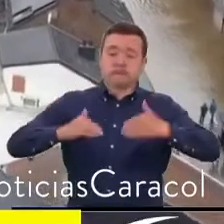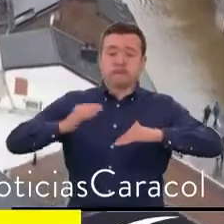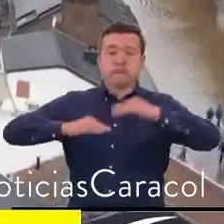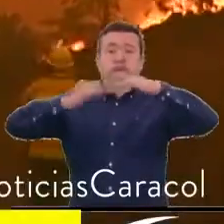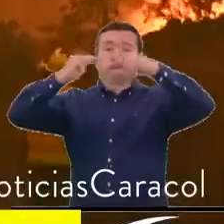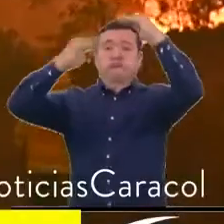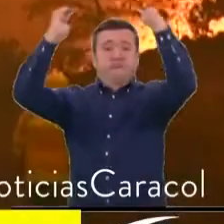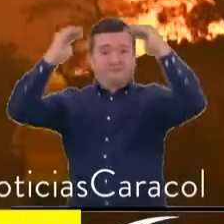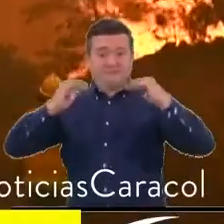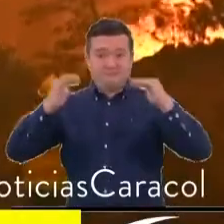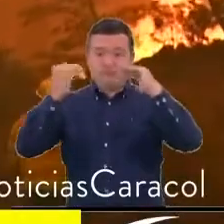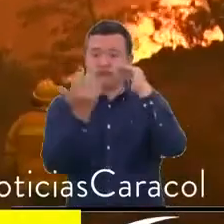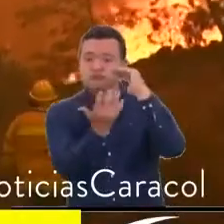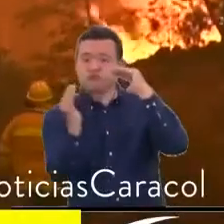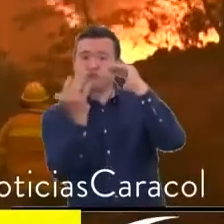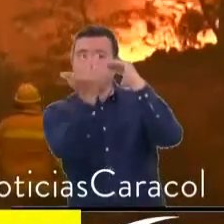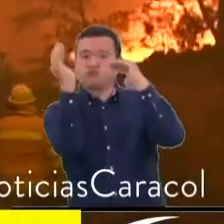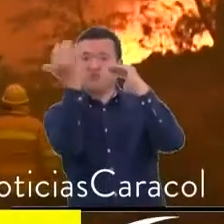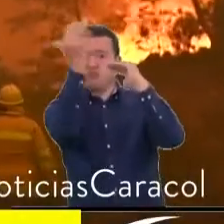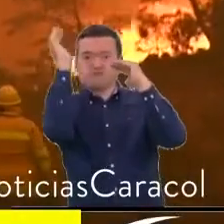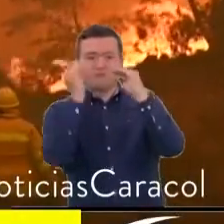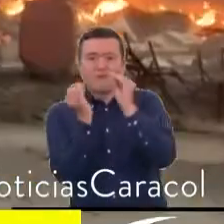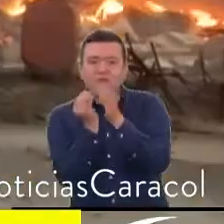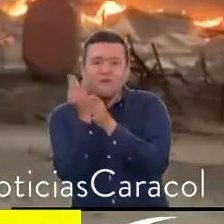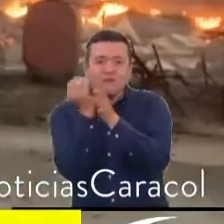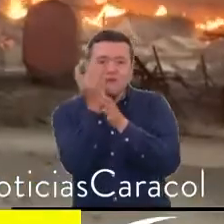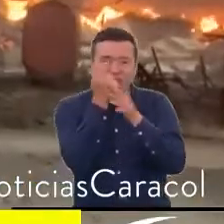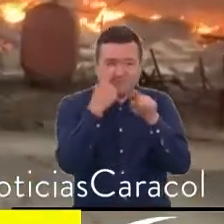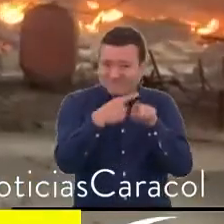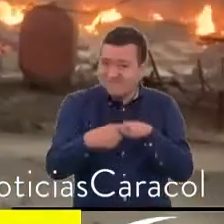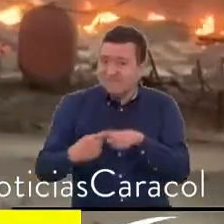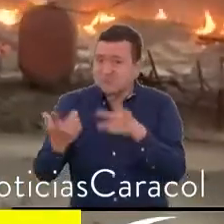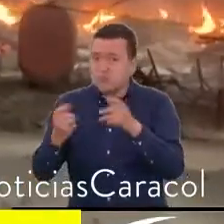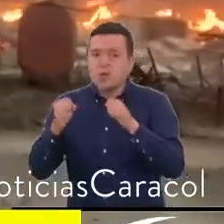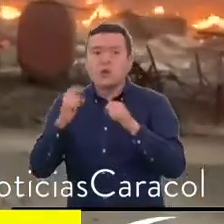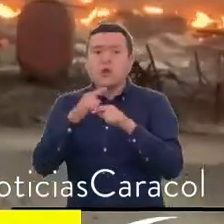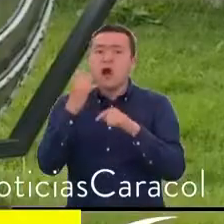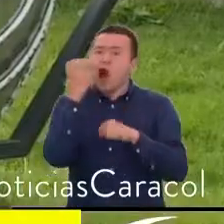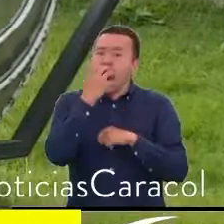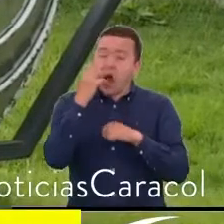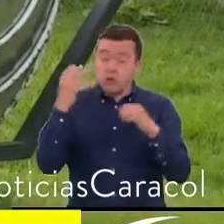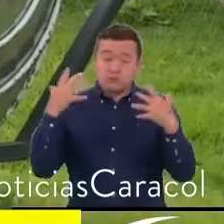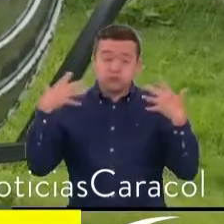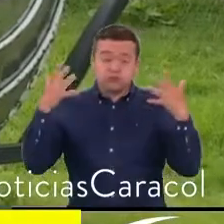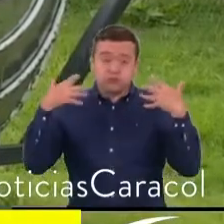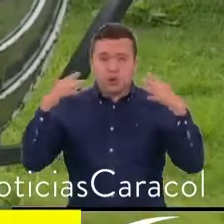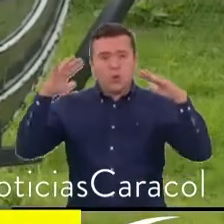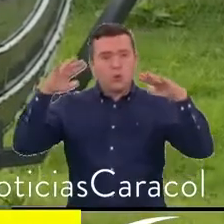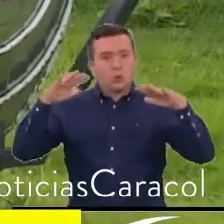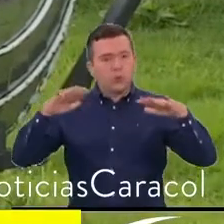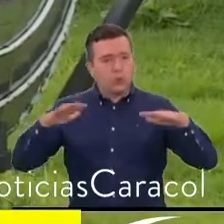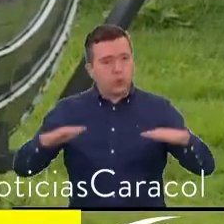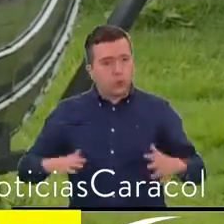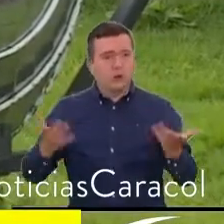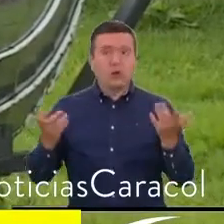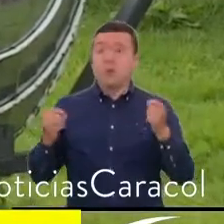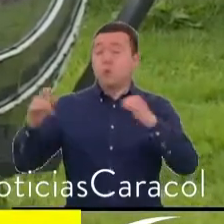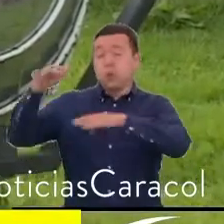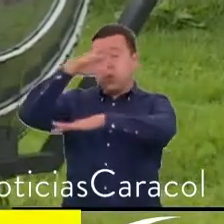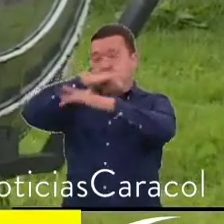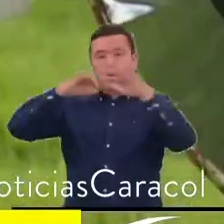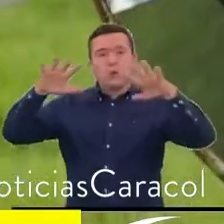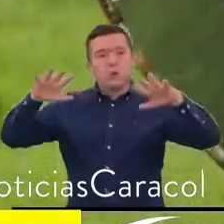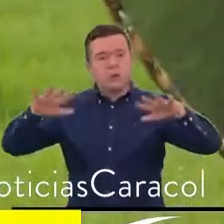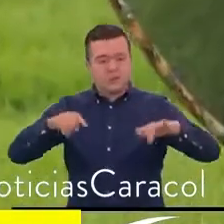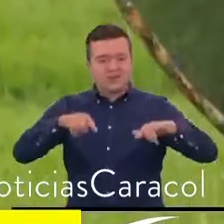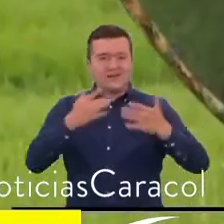muchísimo el impacto y además puede disminuir las temperaturas. Enfatiza la docente de la Universidad Libre que para prevenir y mitigar